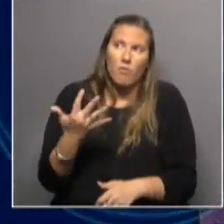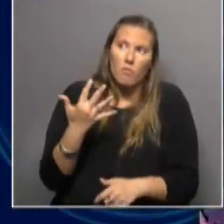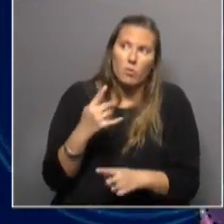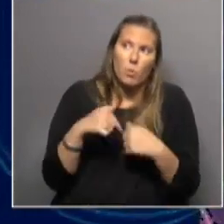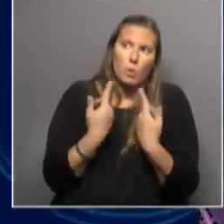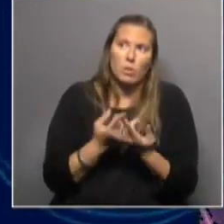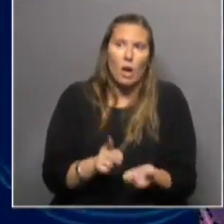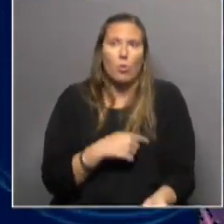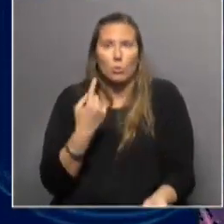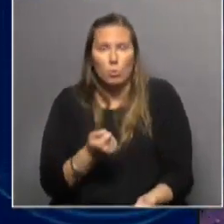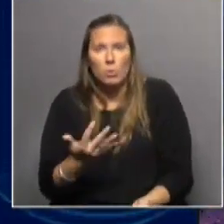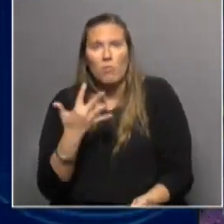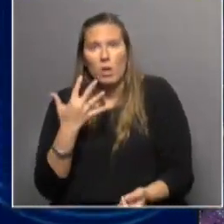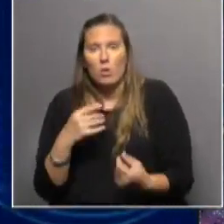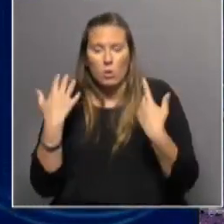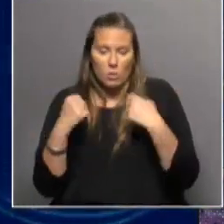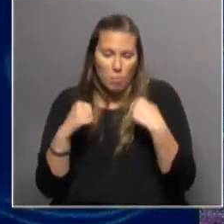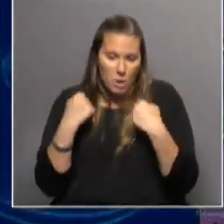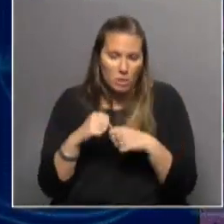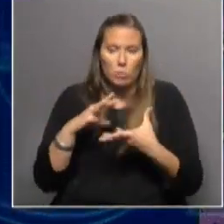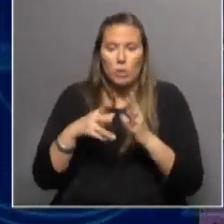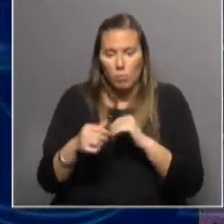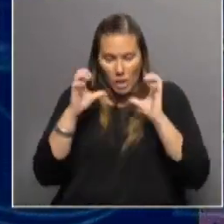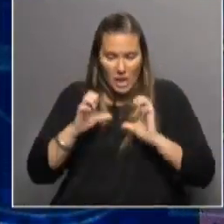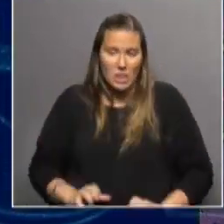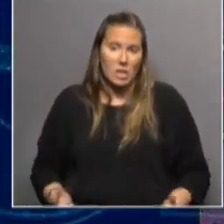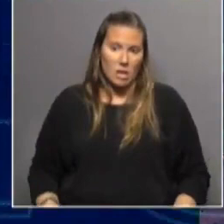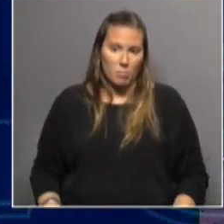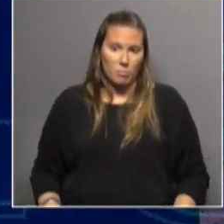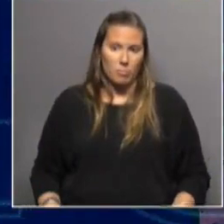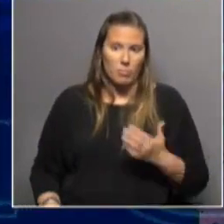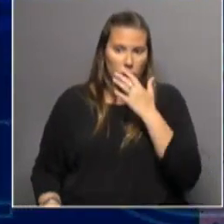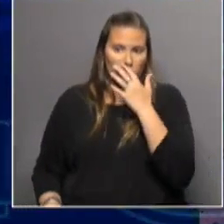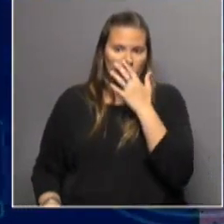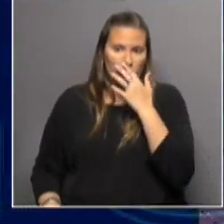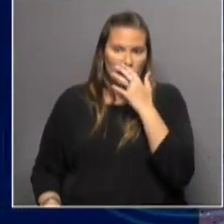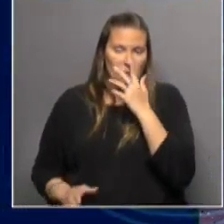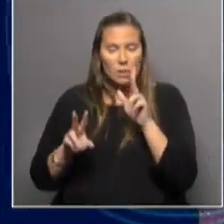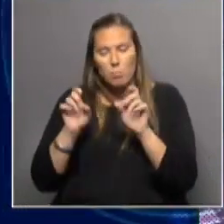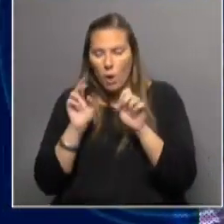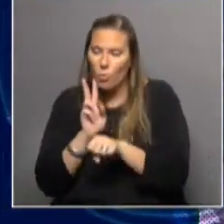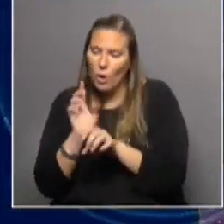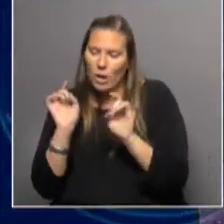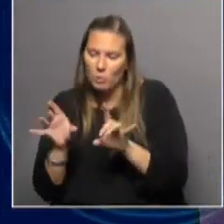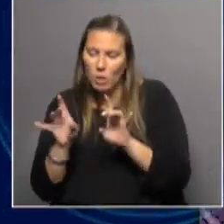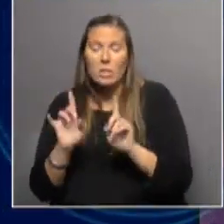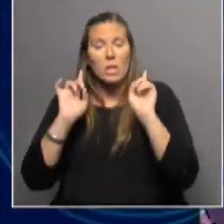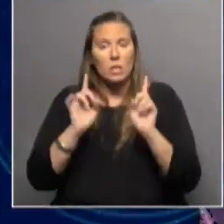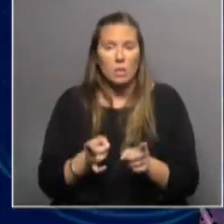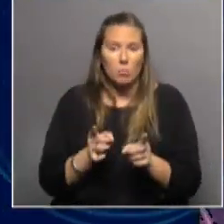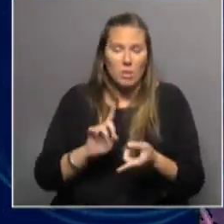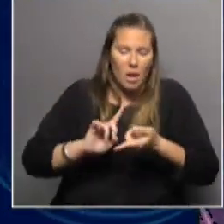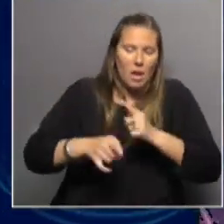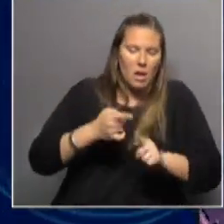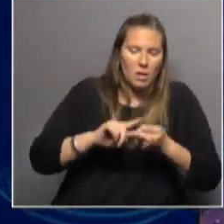nuestros principios nuestras prácticas nuestra ética con respecto a la naturaleza y con respecto también a la